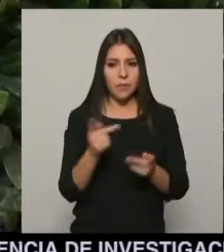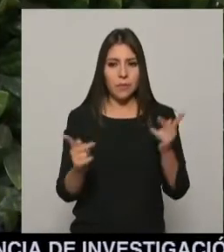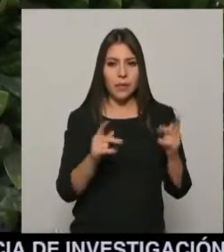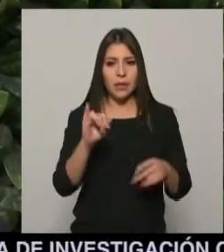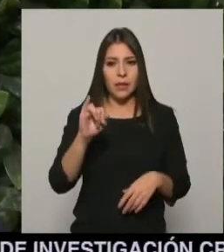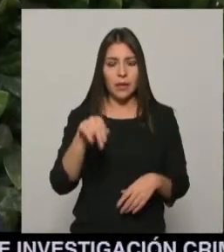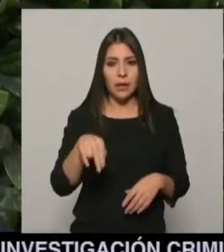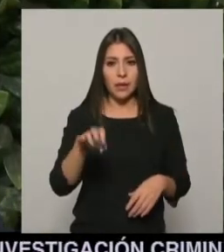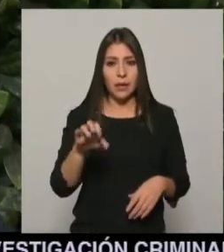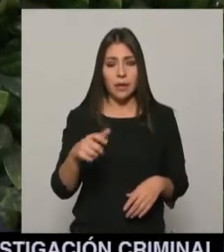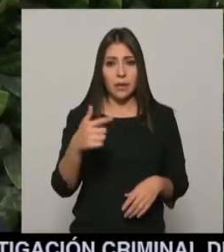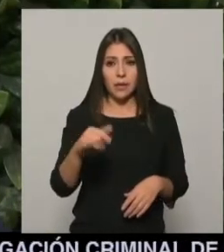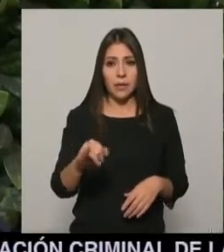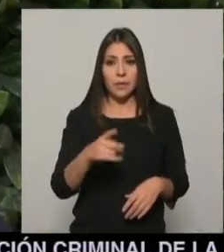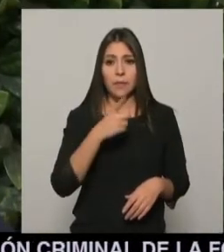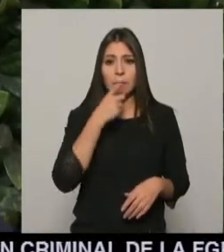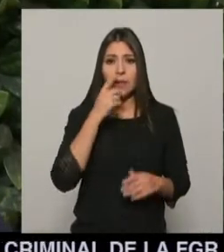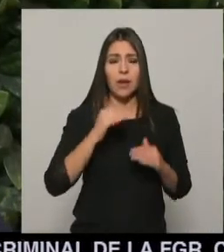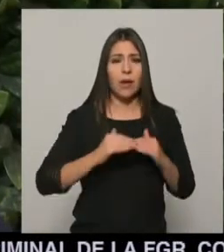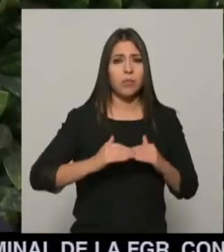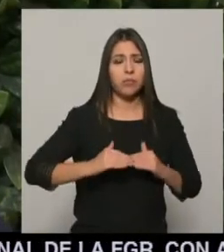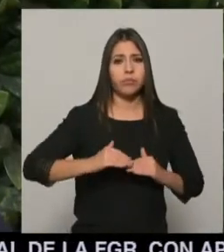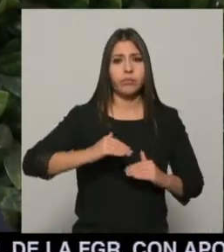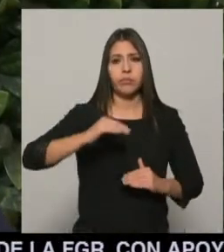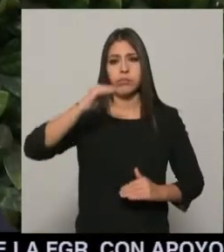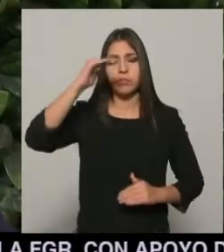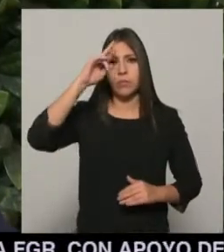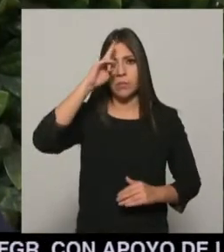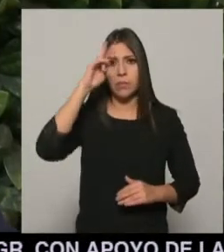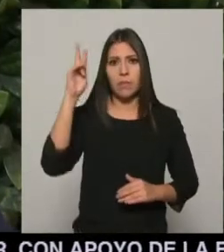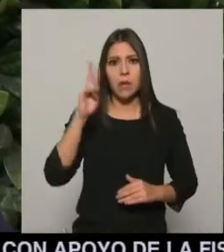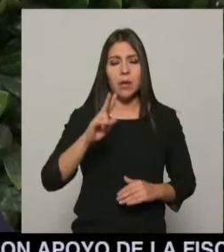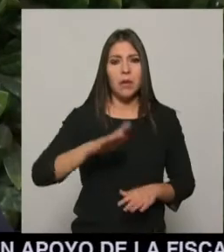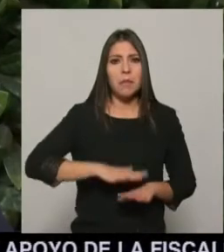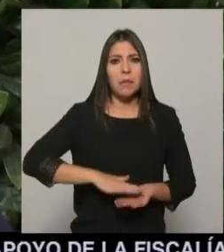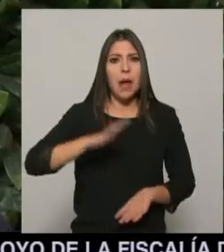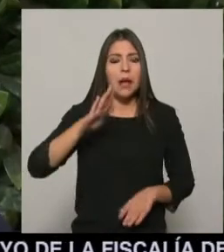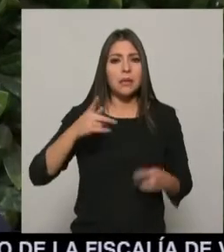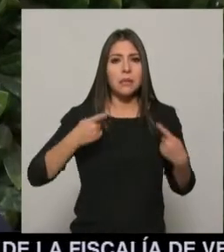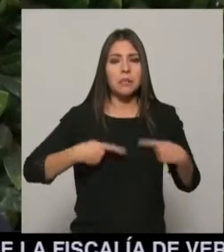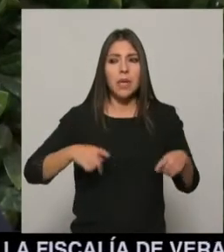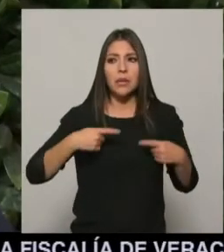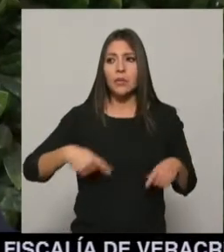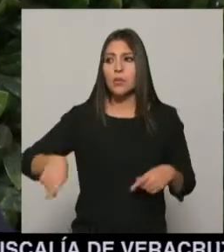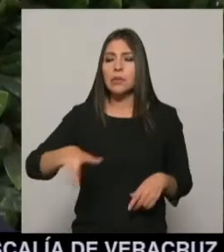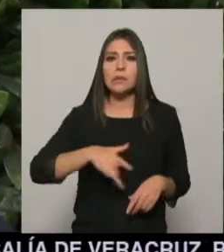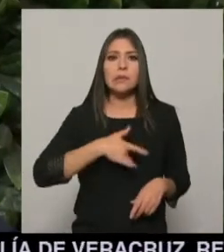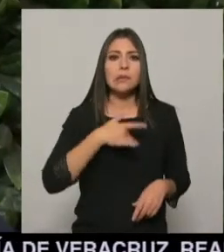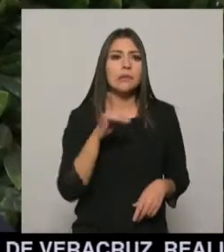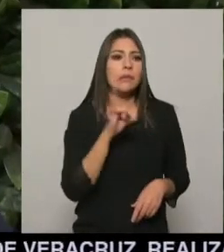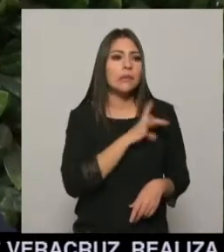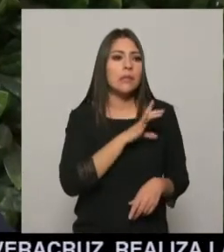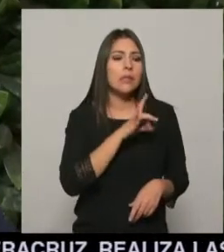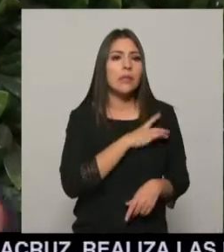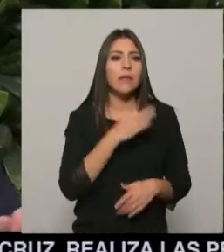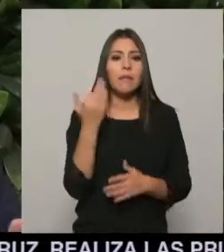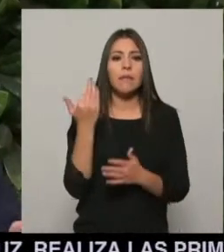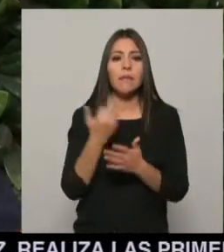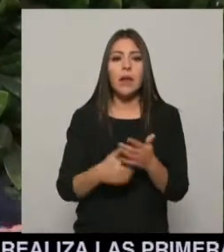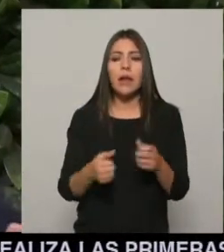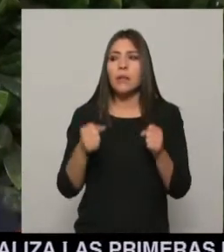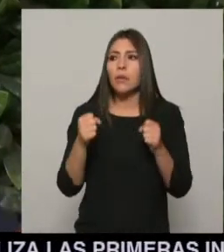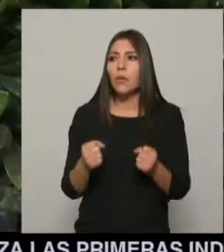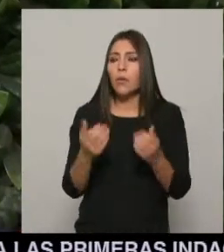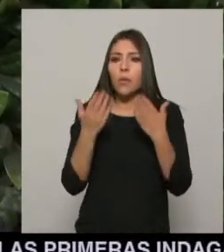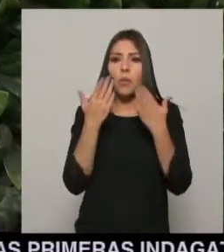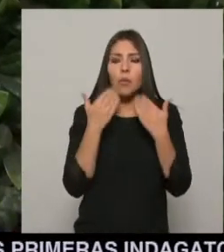INEGI, disparan el índice de miedo y de inseguridad que sienten las personas en las calles hasta un 8.53 de cada 10.